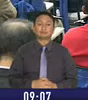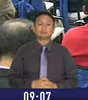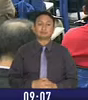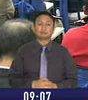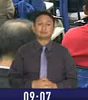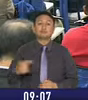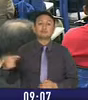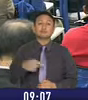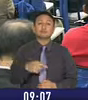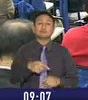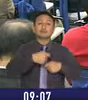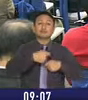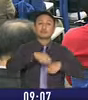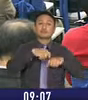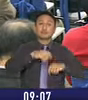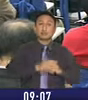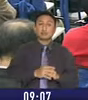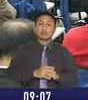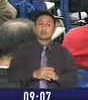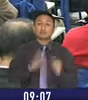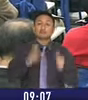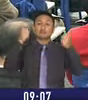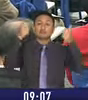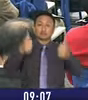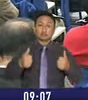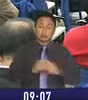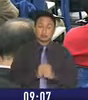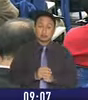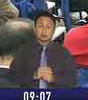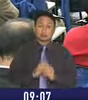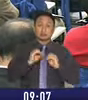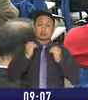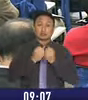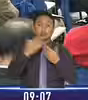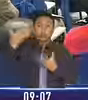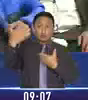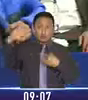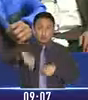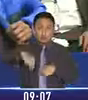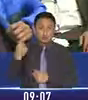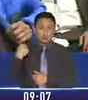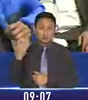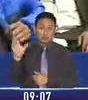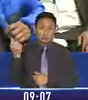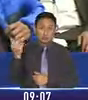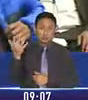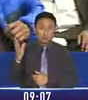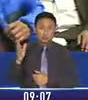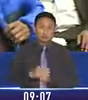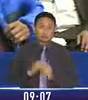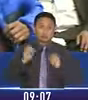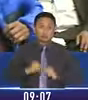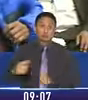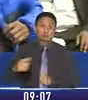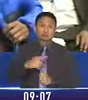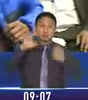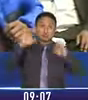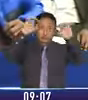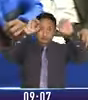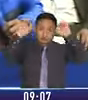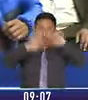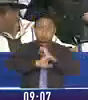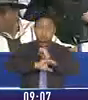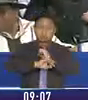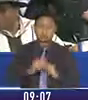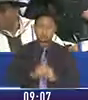El enfoque de este taller fue que candidatos y organizaciones políticas que no cuenten con los recursos económicos para elaborar las estrategias de